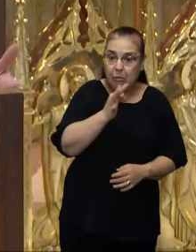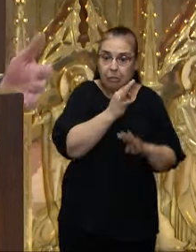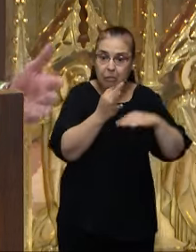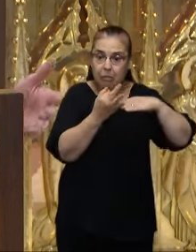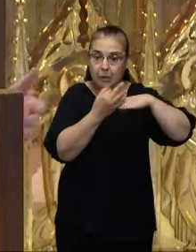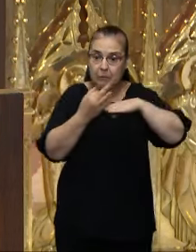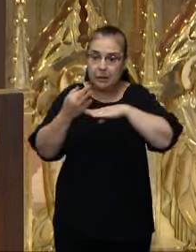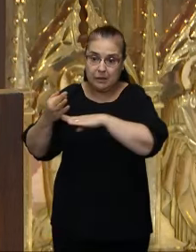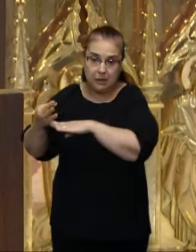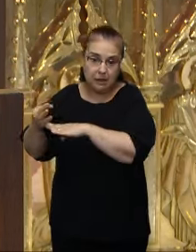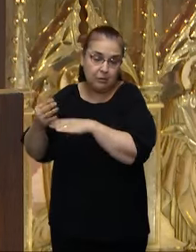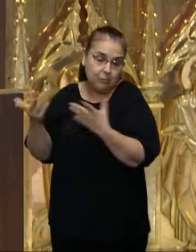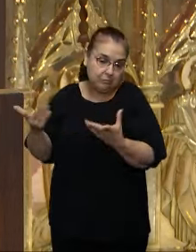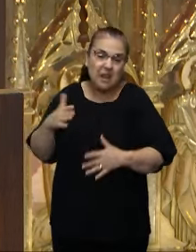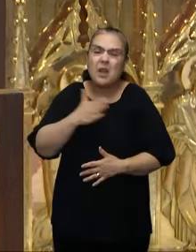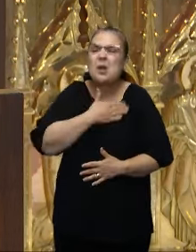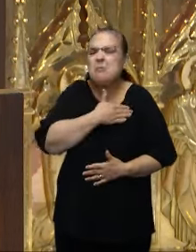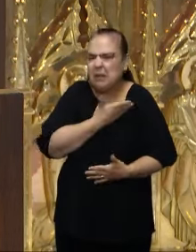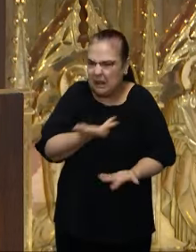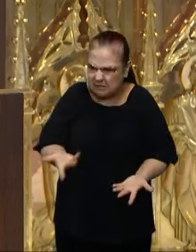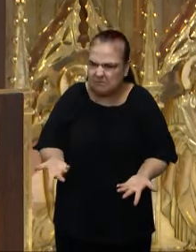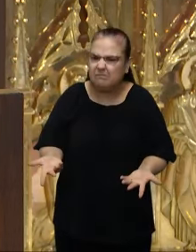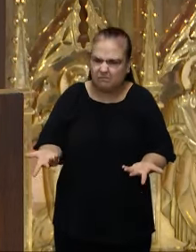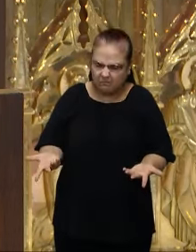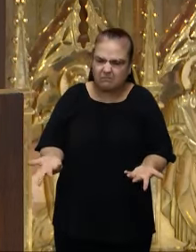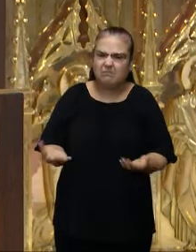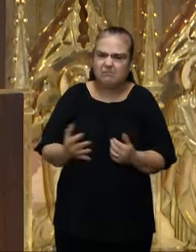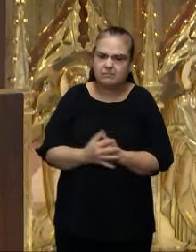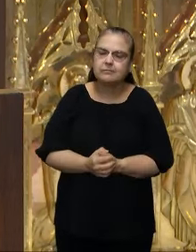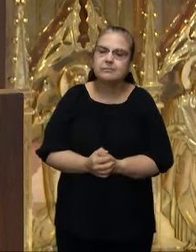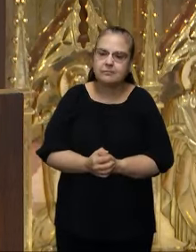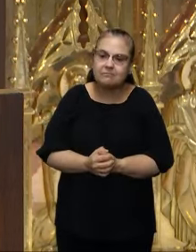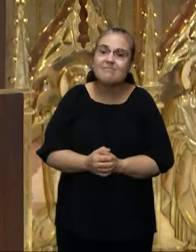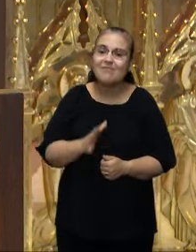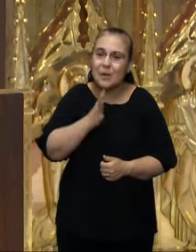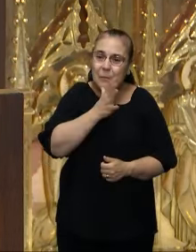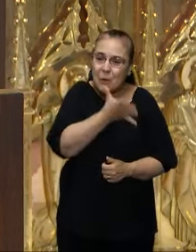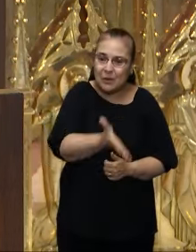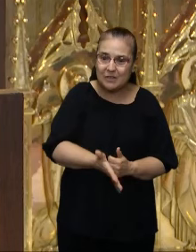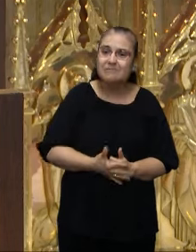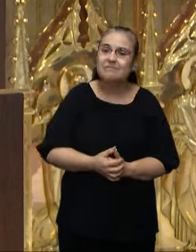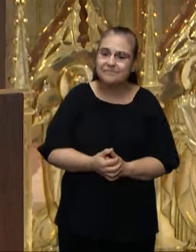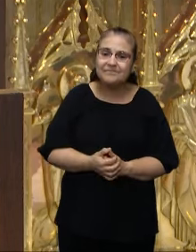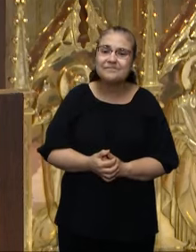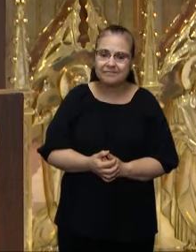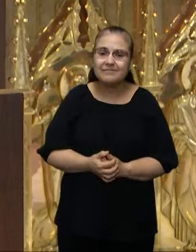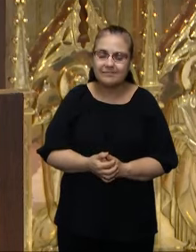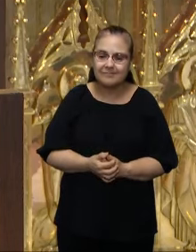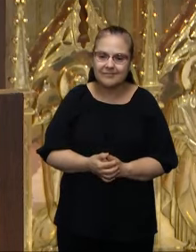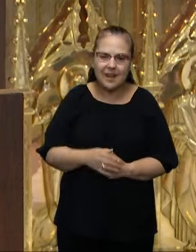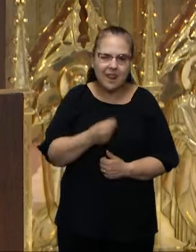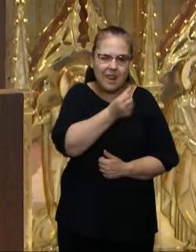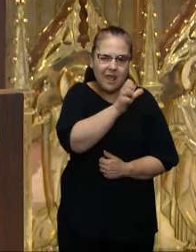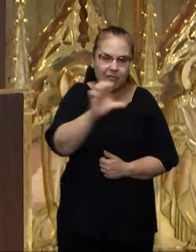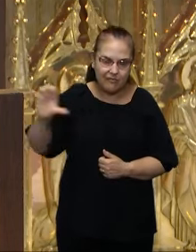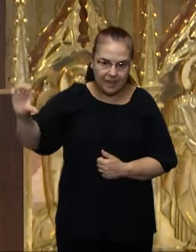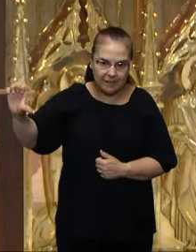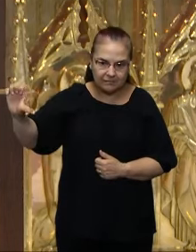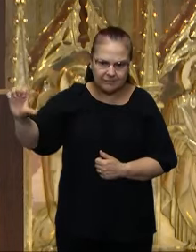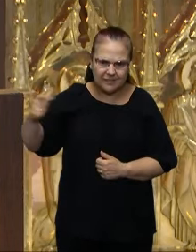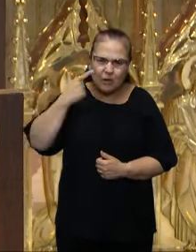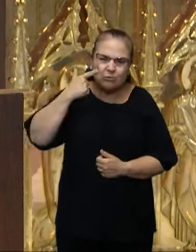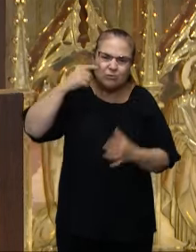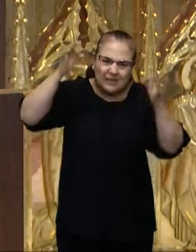Bueno, pues qué pena, ¿no? Qué pena. Por eso la fe, la